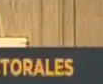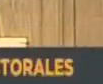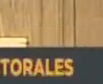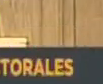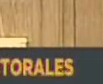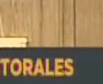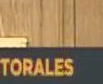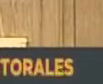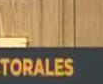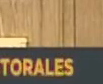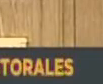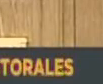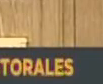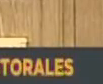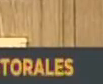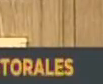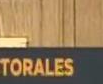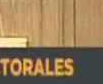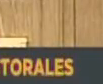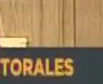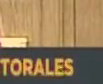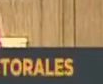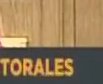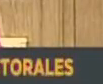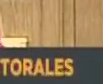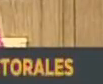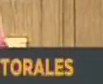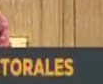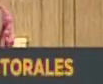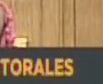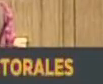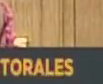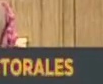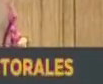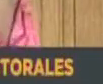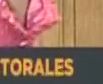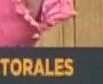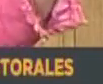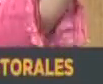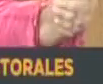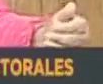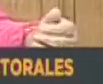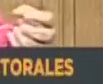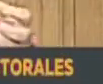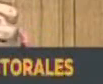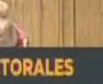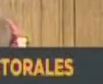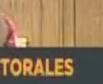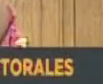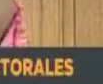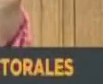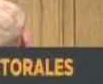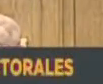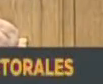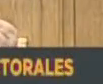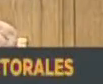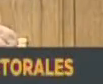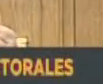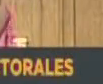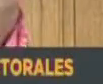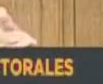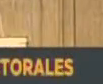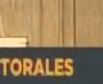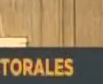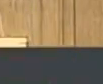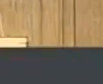y llamar la atención de ustedes. Quería compartir con ustedes esto y decirles: